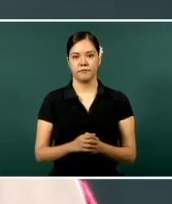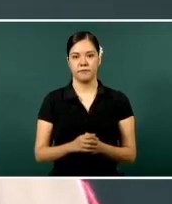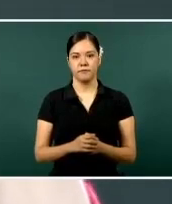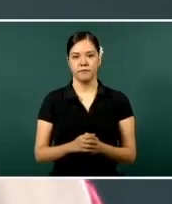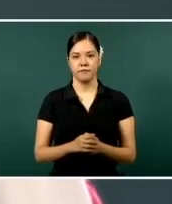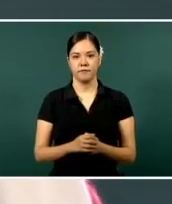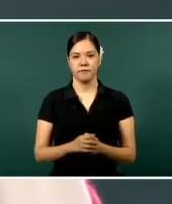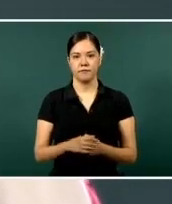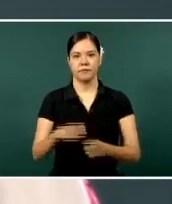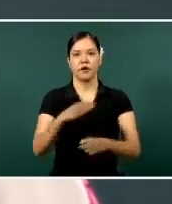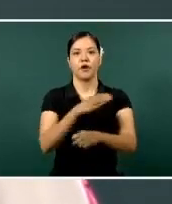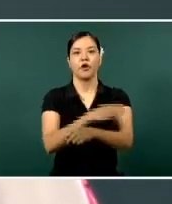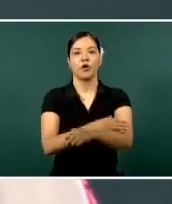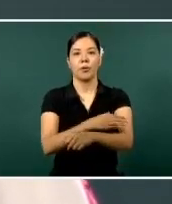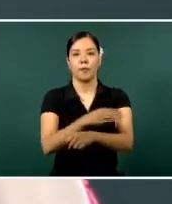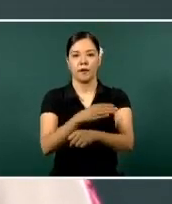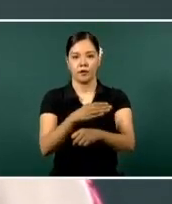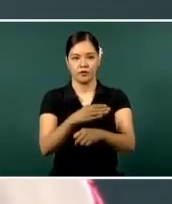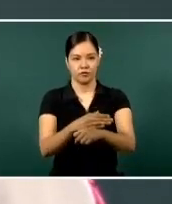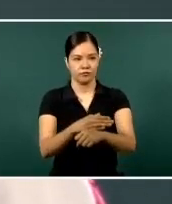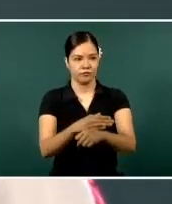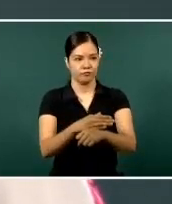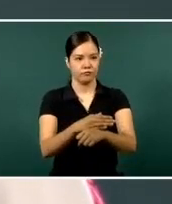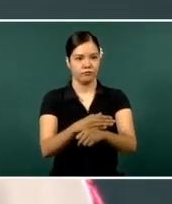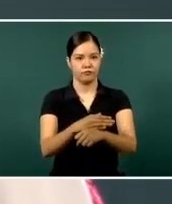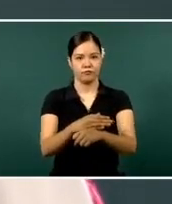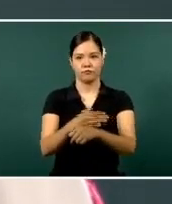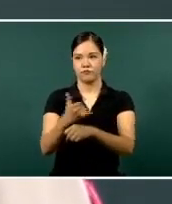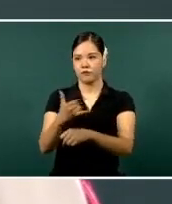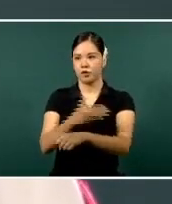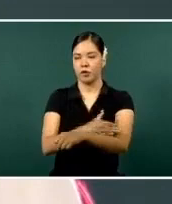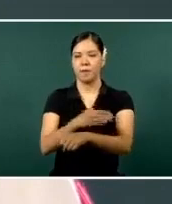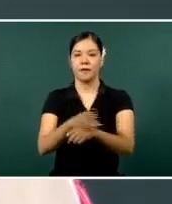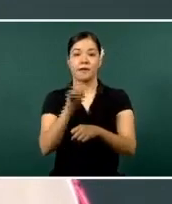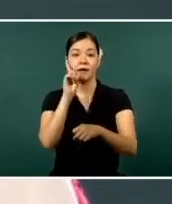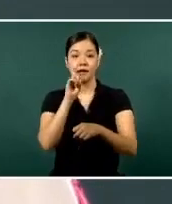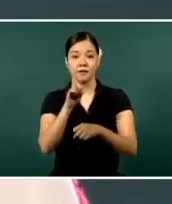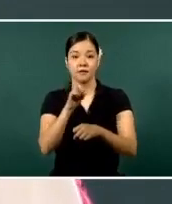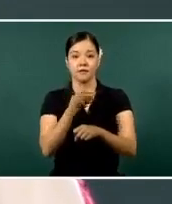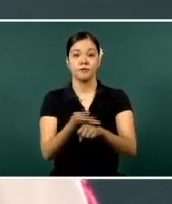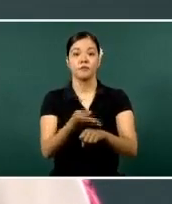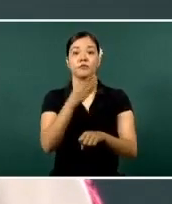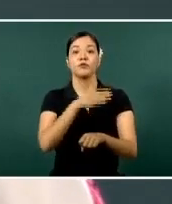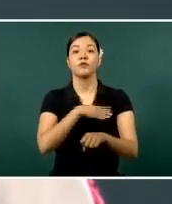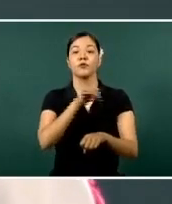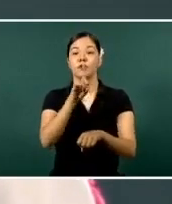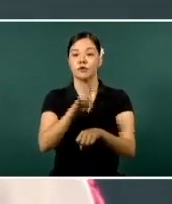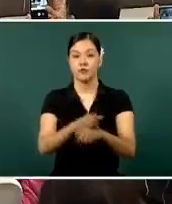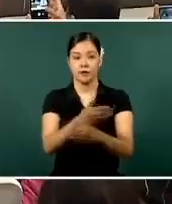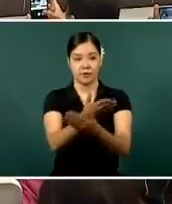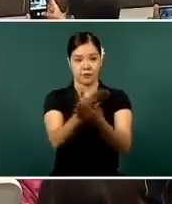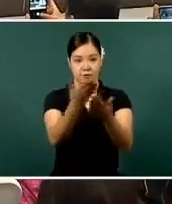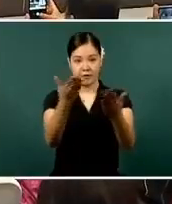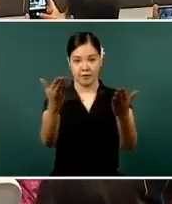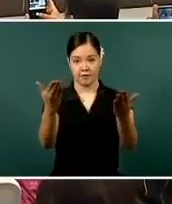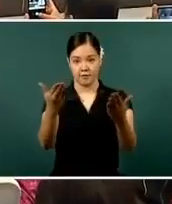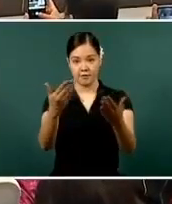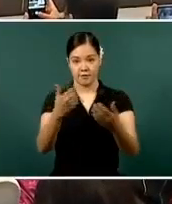Compañeras y compañeros, muy buenos días a todos. Les traigo un